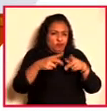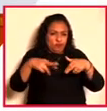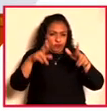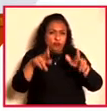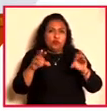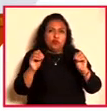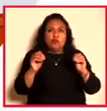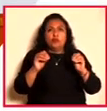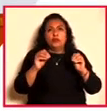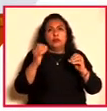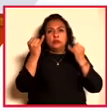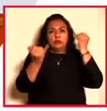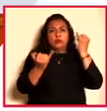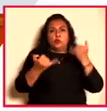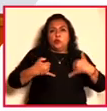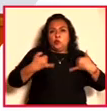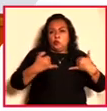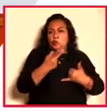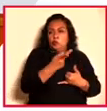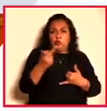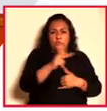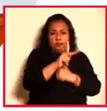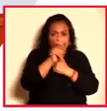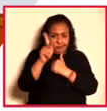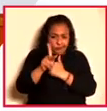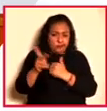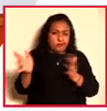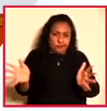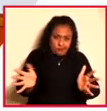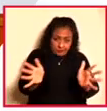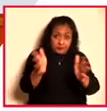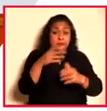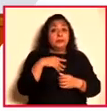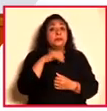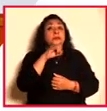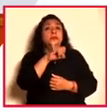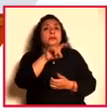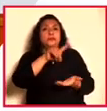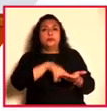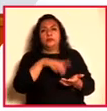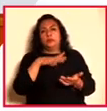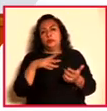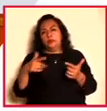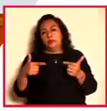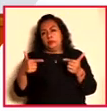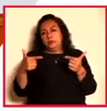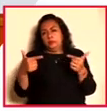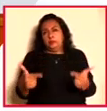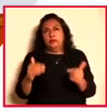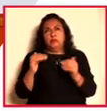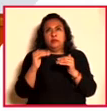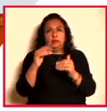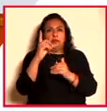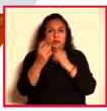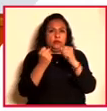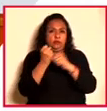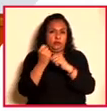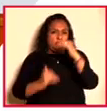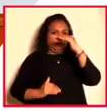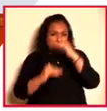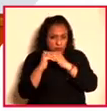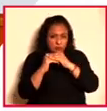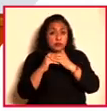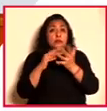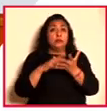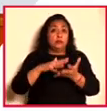creadores jóvenes entre ambos países. Que si bien está anclada en una generación de hasta 30 años de edad, la mayoría